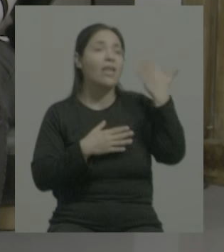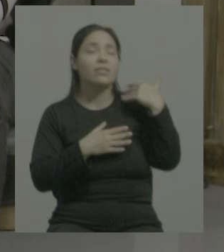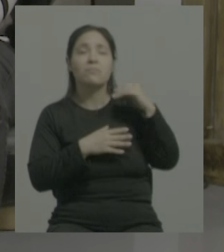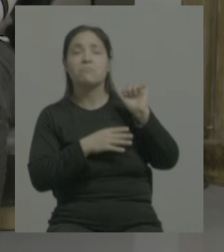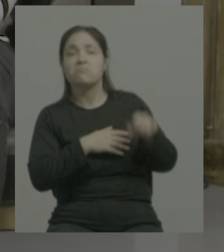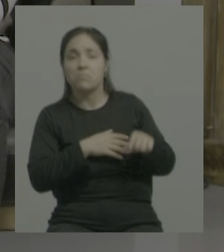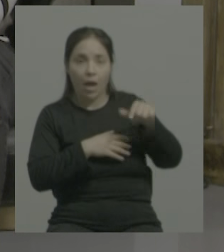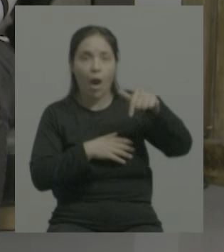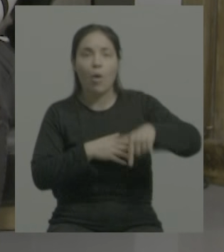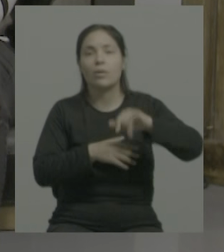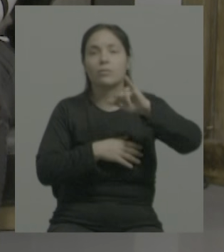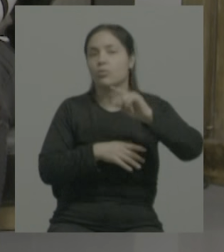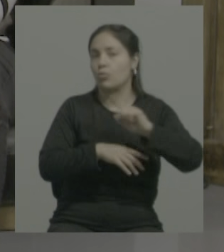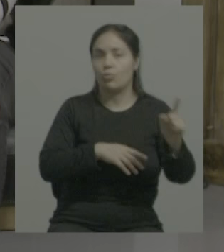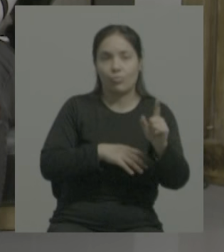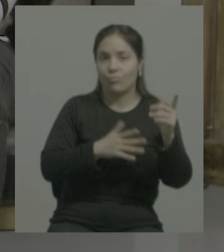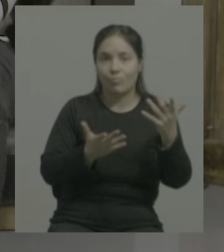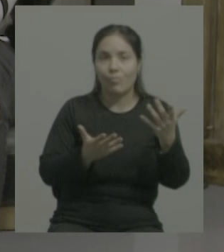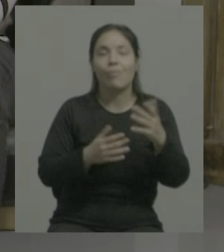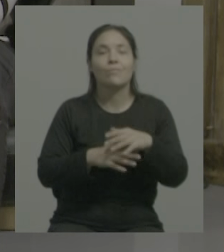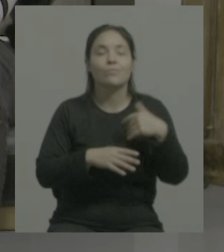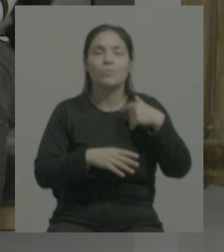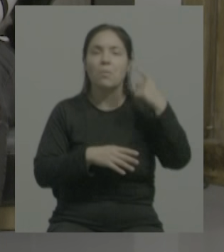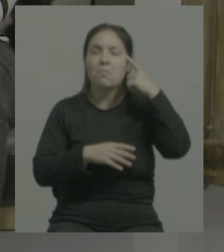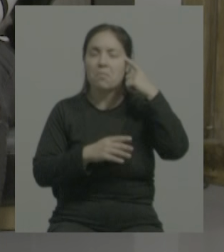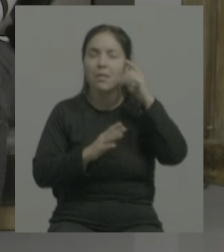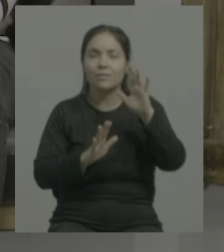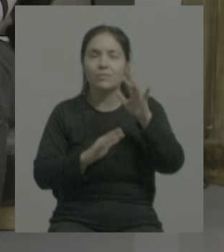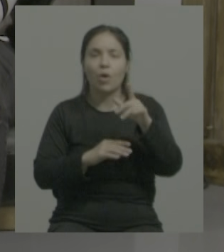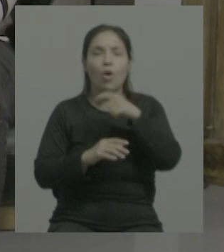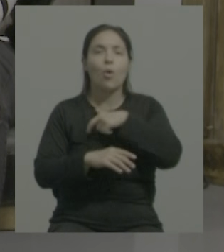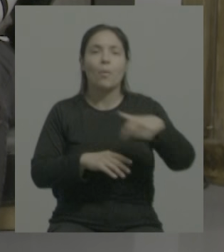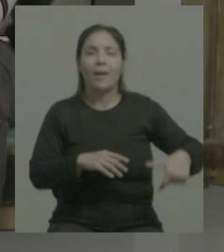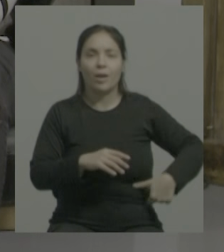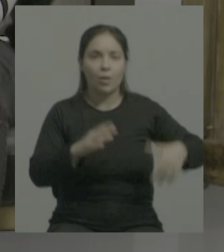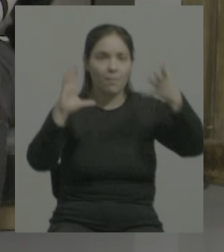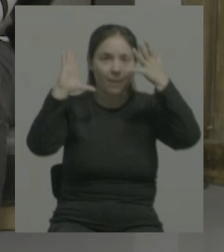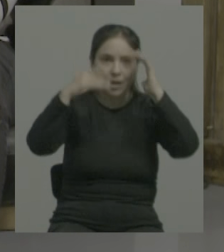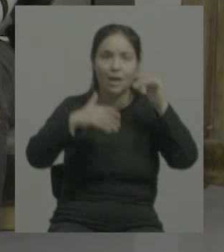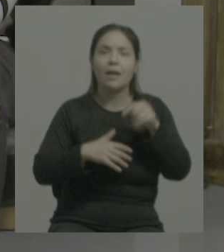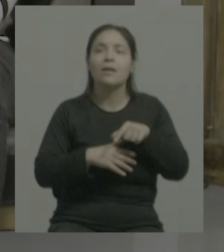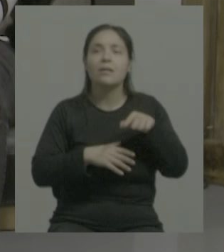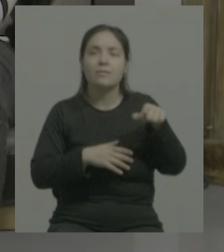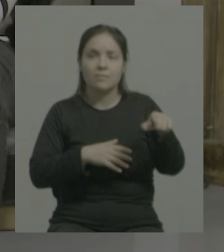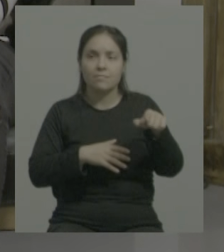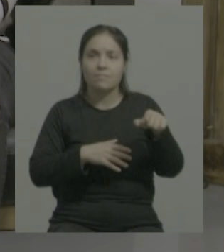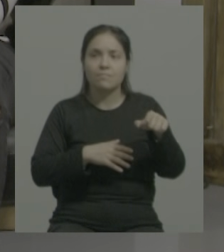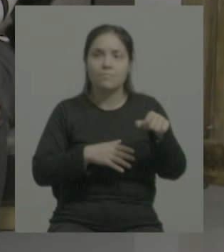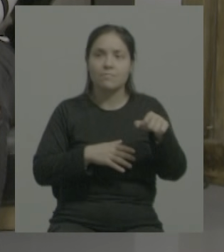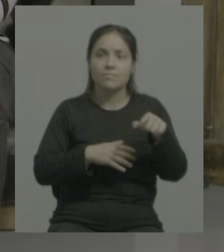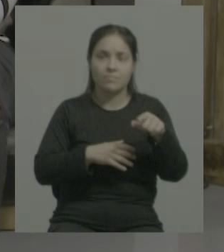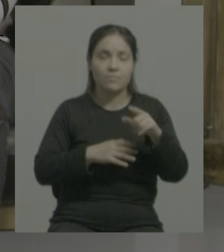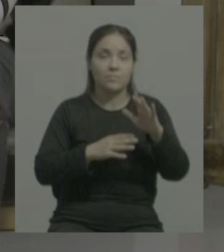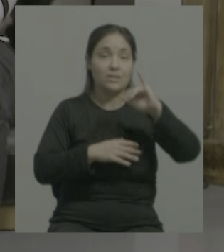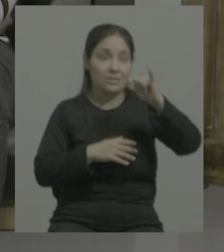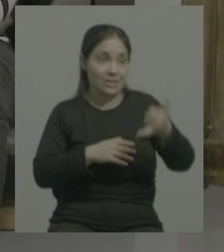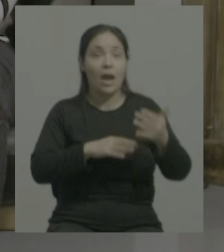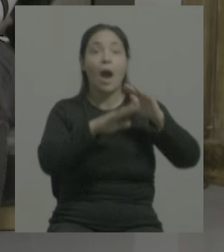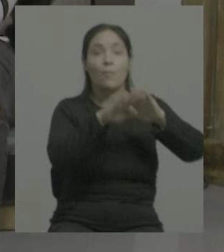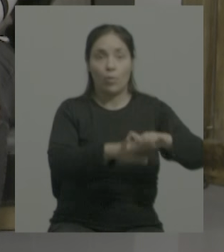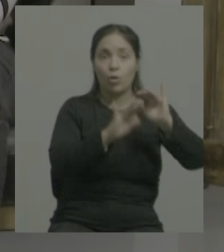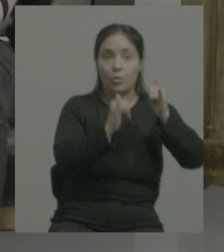ahora no. Creo que desde ese punto de vista el gobierno de Javier Milei tiene mucho banque por parte de la juventud,